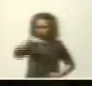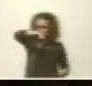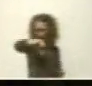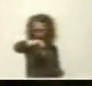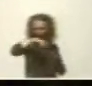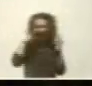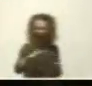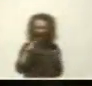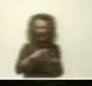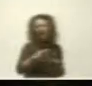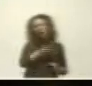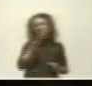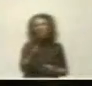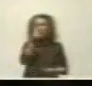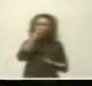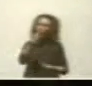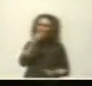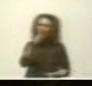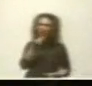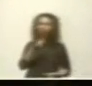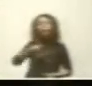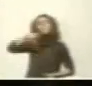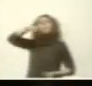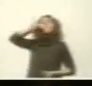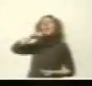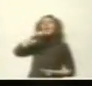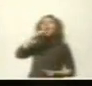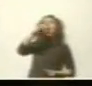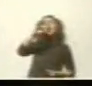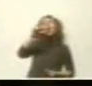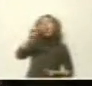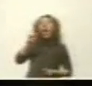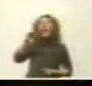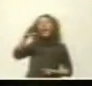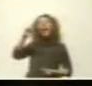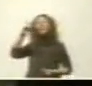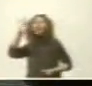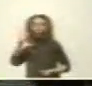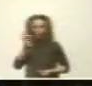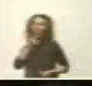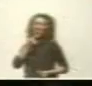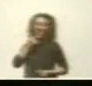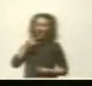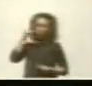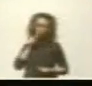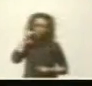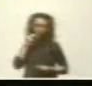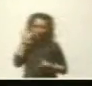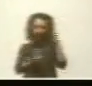blue almendrado y bebiéndonos un colacado. Vamos allá.